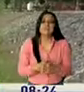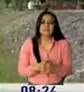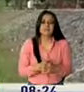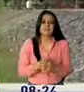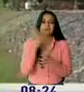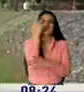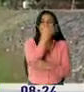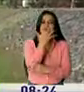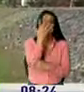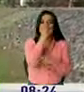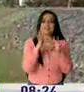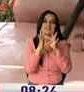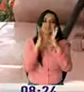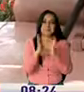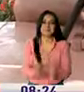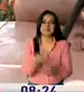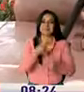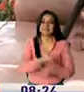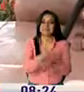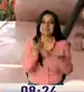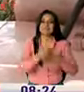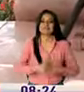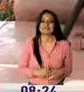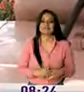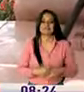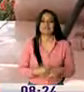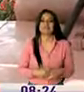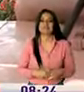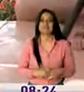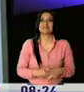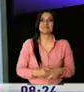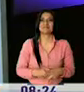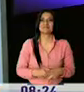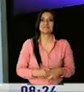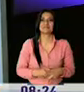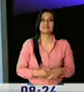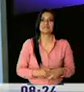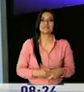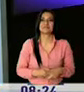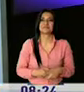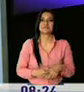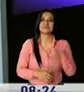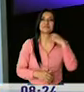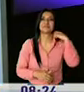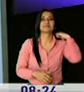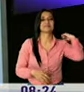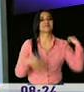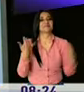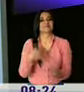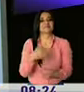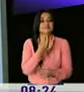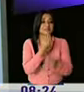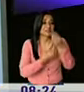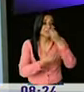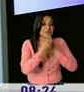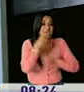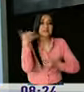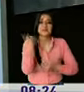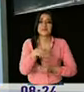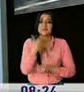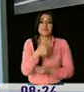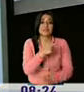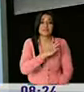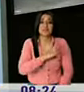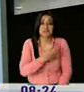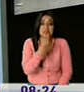con cámaras de Omar Flores, informó Adriana Rojas. ¡Qué sufrimiento de Adriana Rojas! ¡Qué